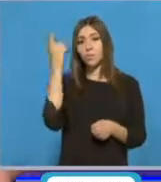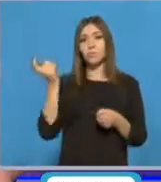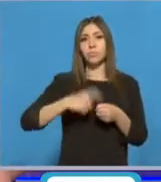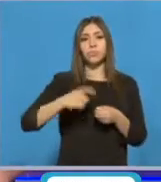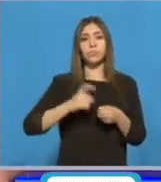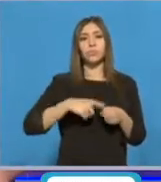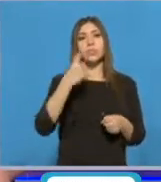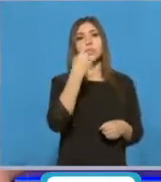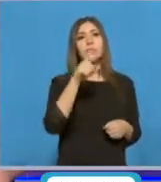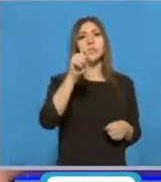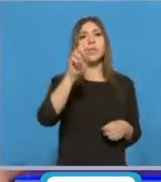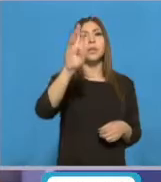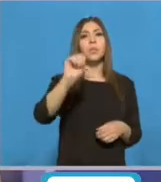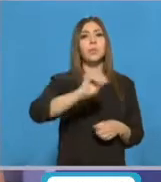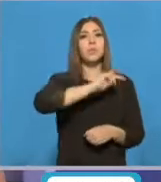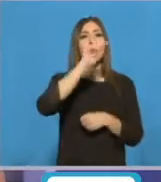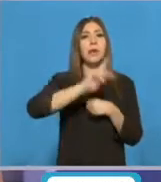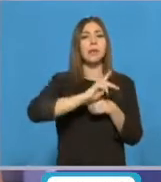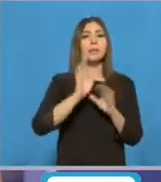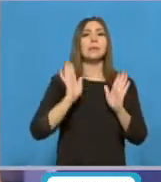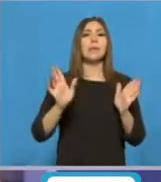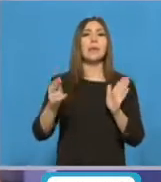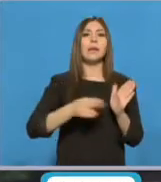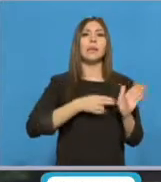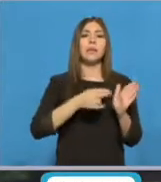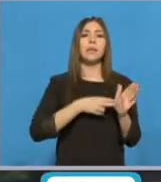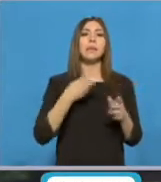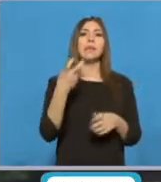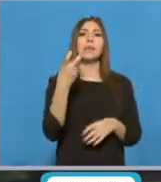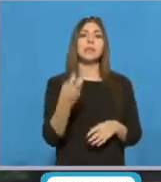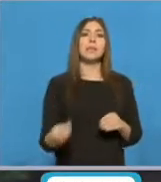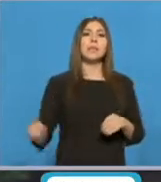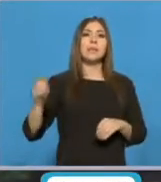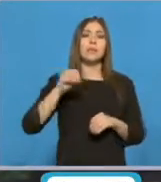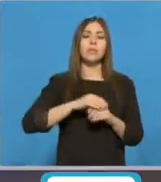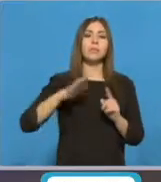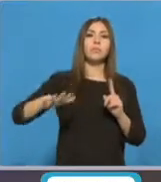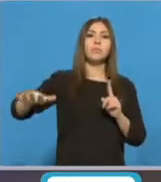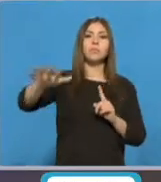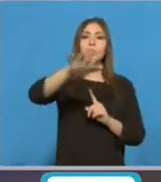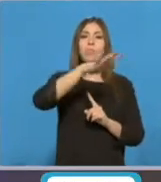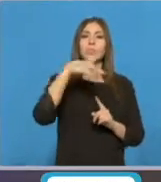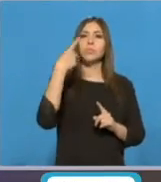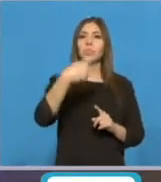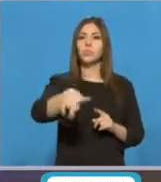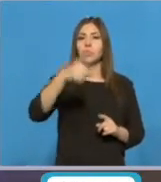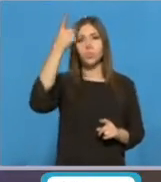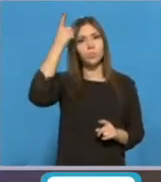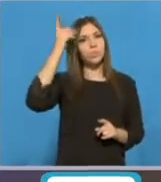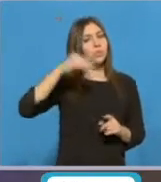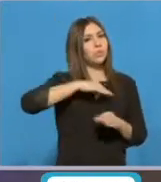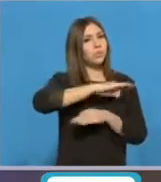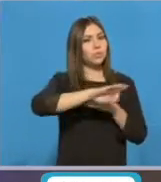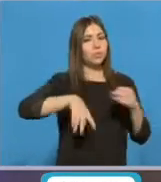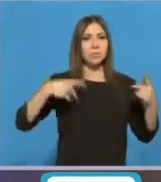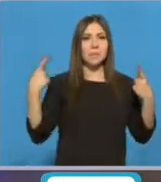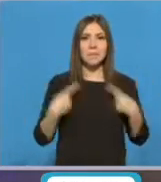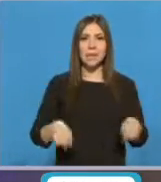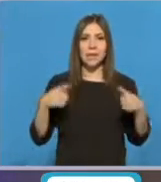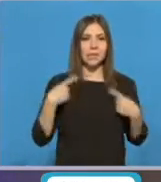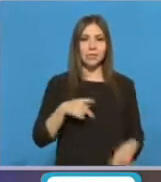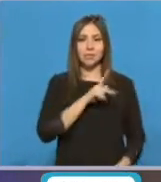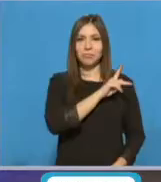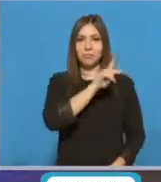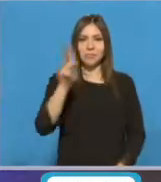han firmado, se establece justo esto, que el espacio es patrimonio de la humanidad, es provincia de la